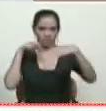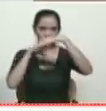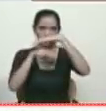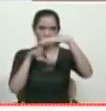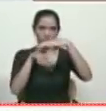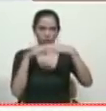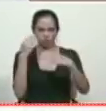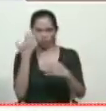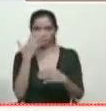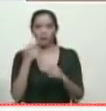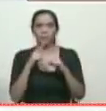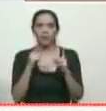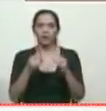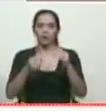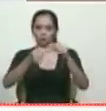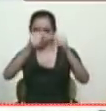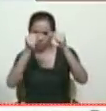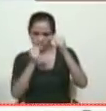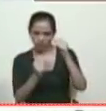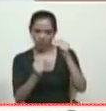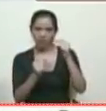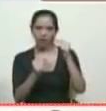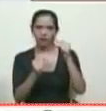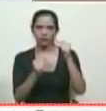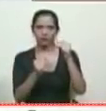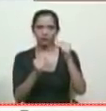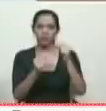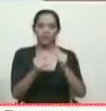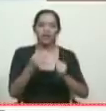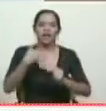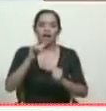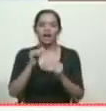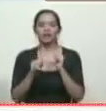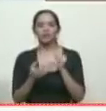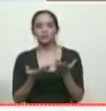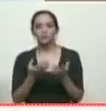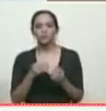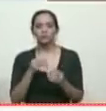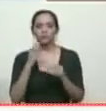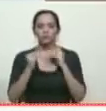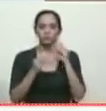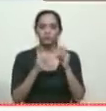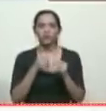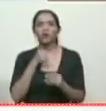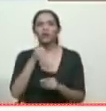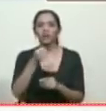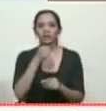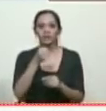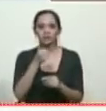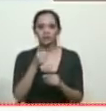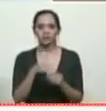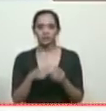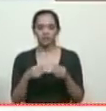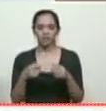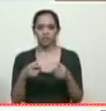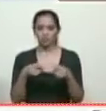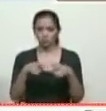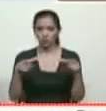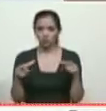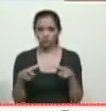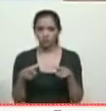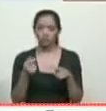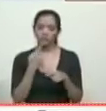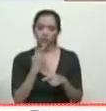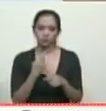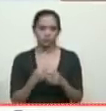logro identificar, pero abajo hay otro comentario de Román Camacho, que es un reportero de sucesos, ¿verdad? Y